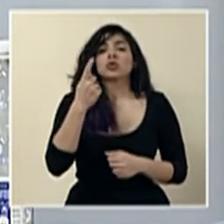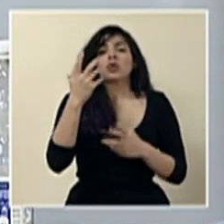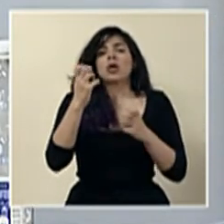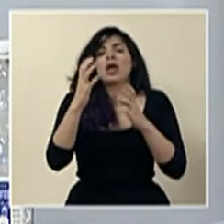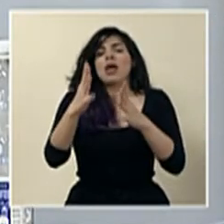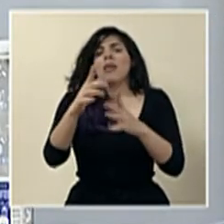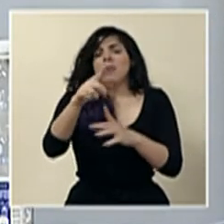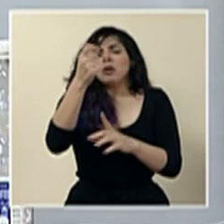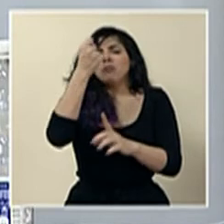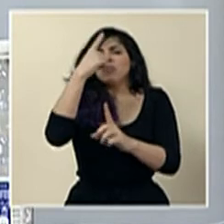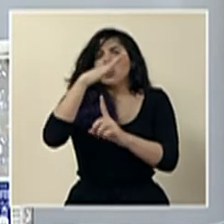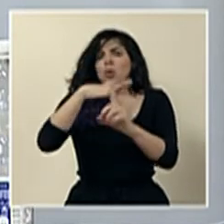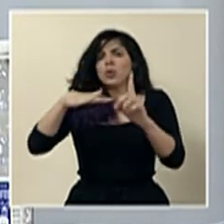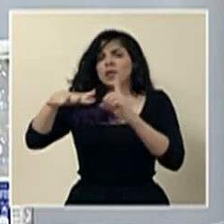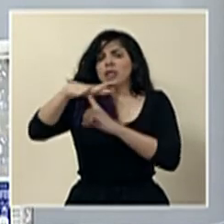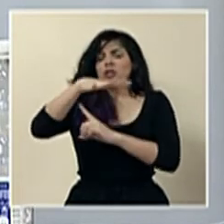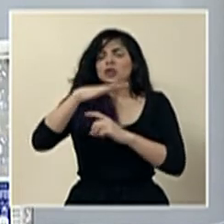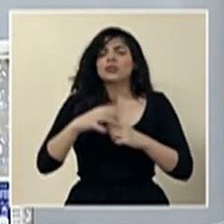en contexto.